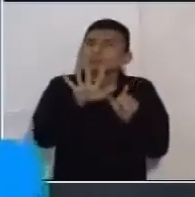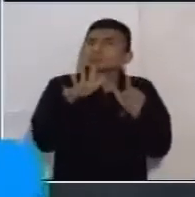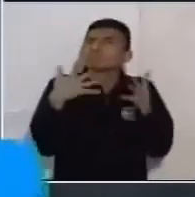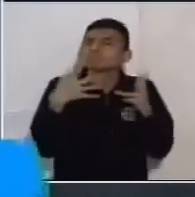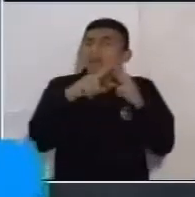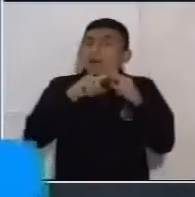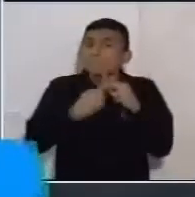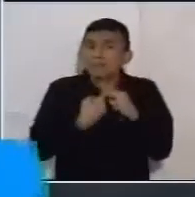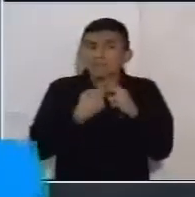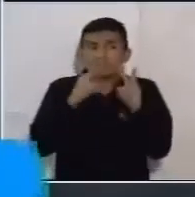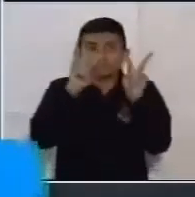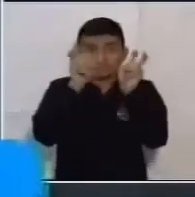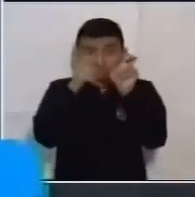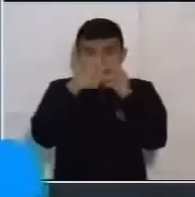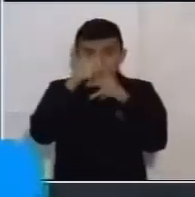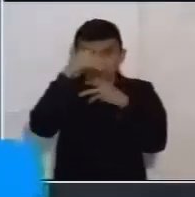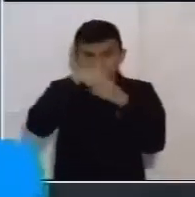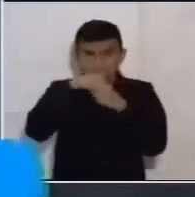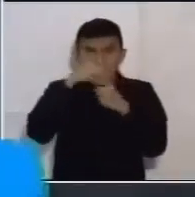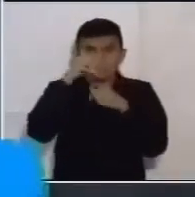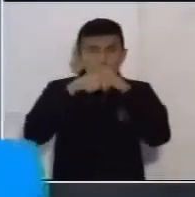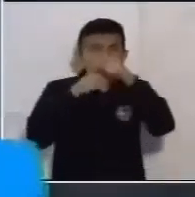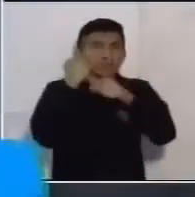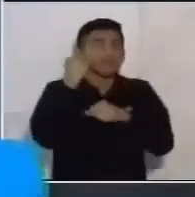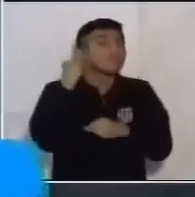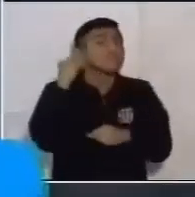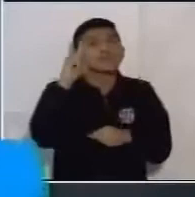empezamos con unas figuras que eran